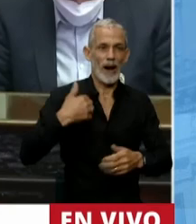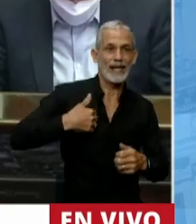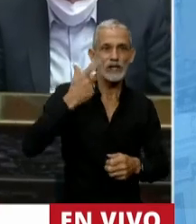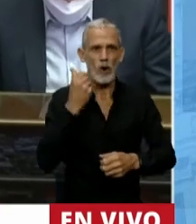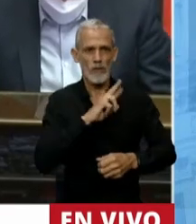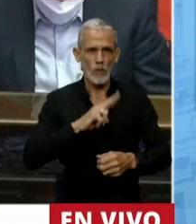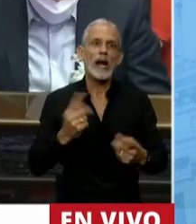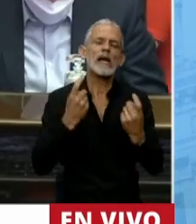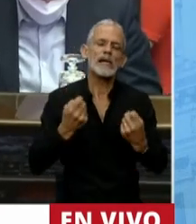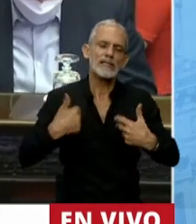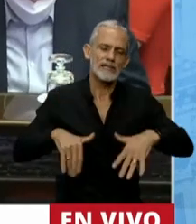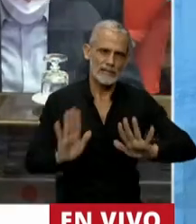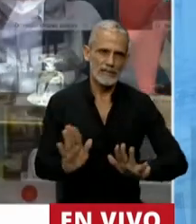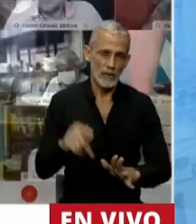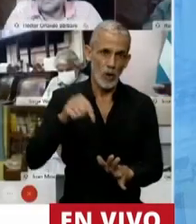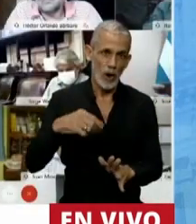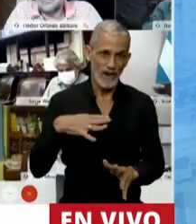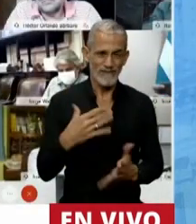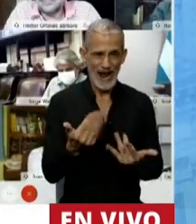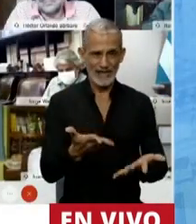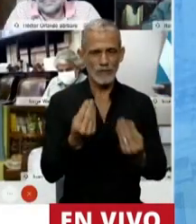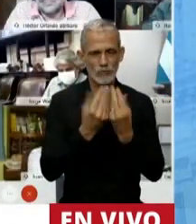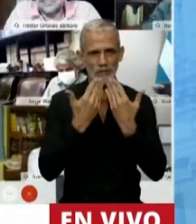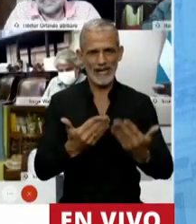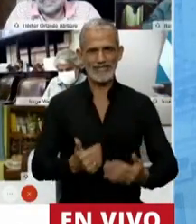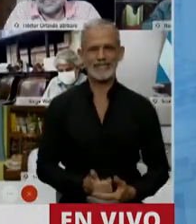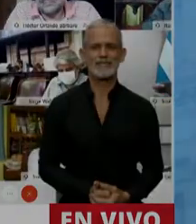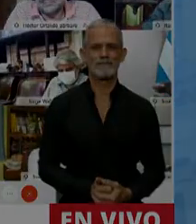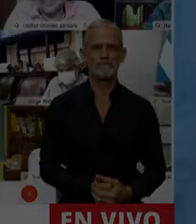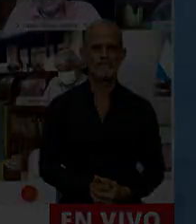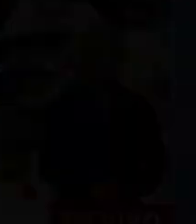tanta falta hoy están teniendo. Nada más, muchísimas gracias. Gracias, diputado Casas. En el...